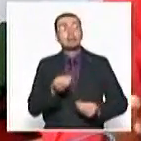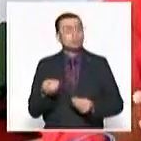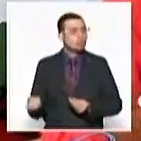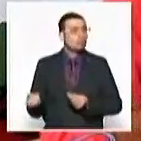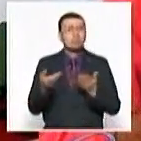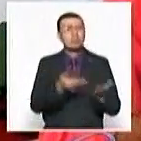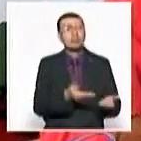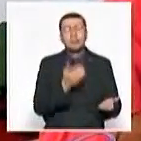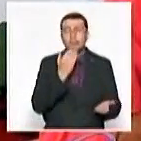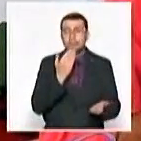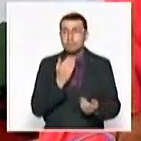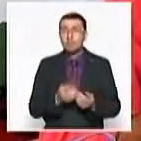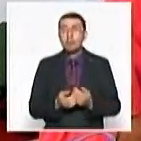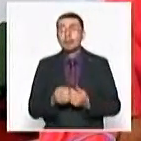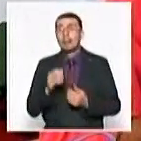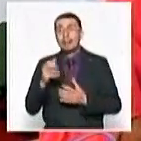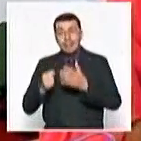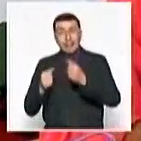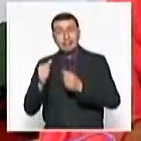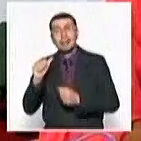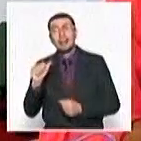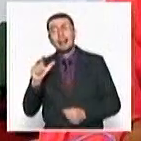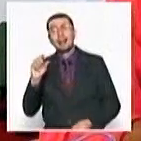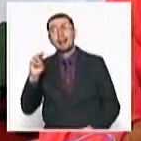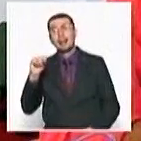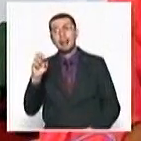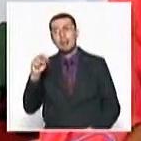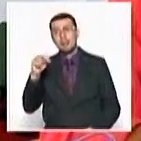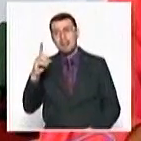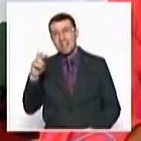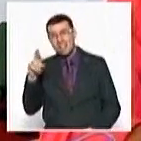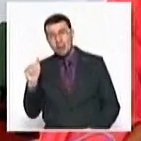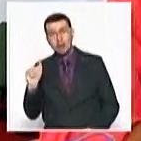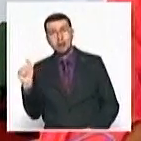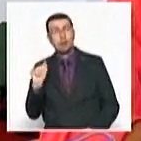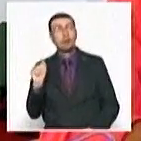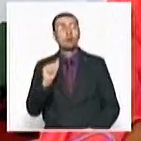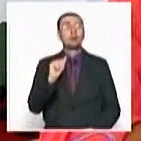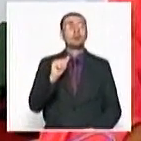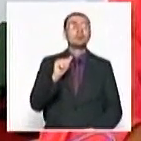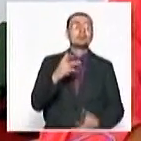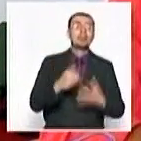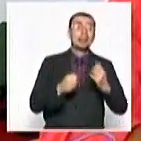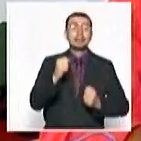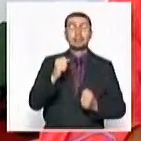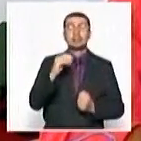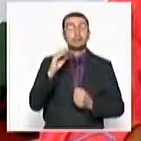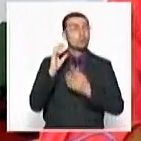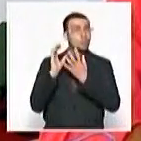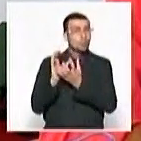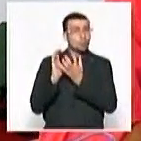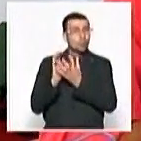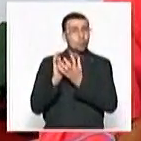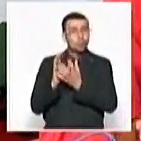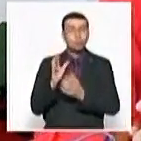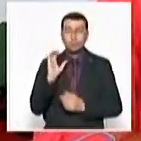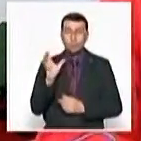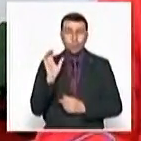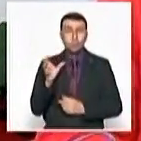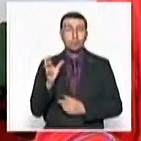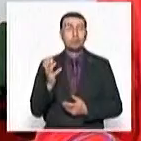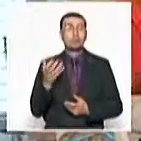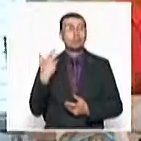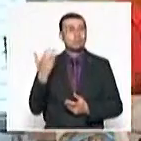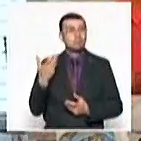ejemplo, leche de almendra, leche de coco, leche de alpiste, leche de soya que no sea transgénica, es decir,